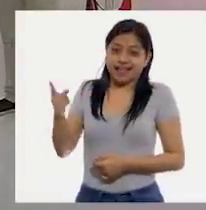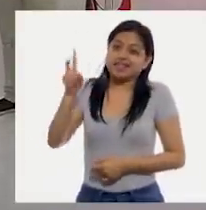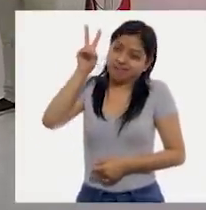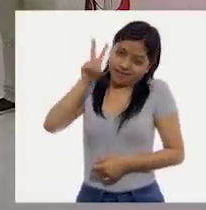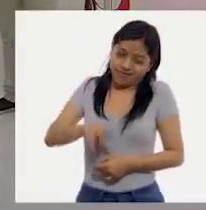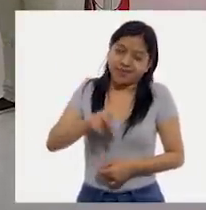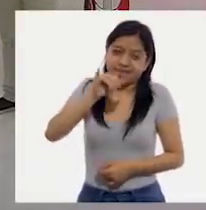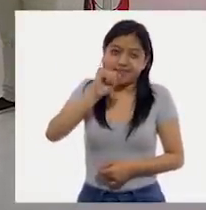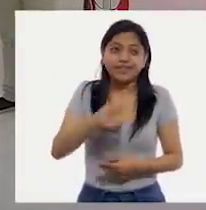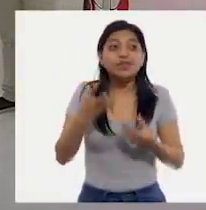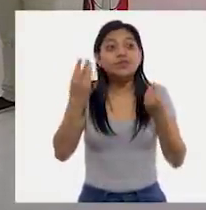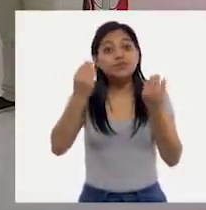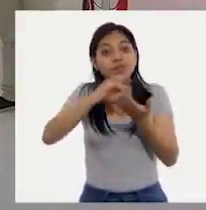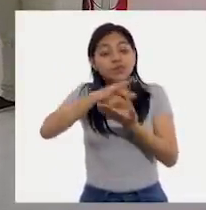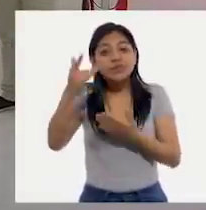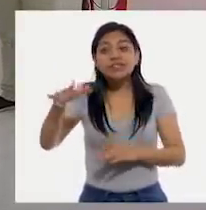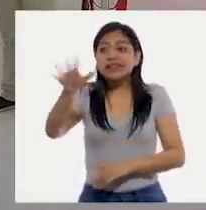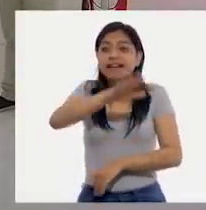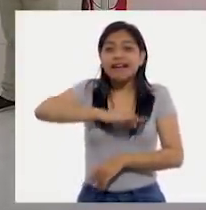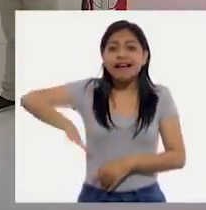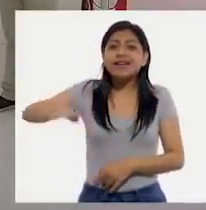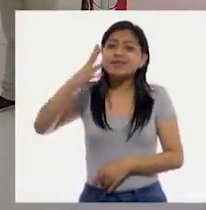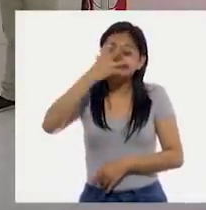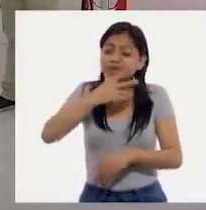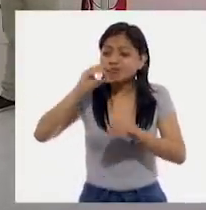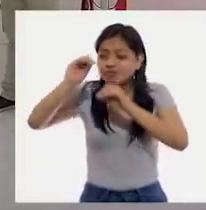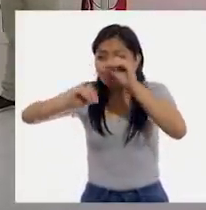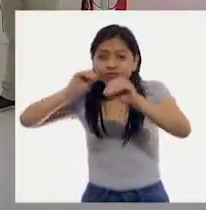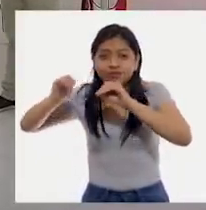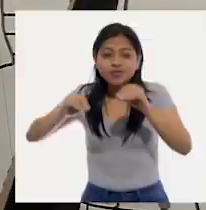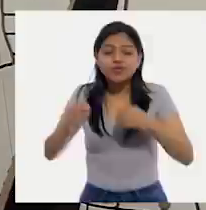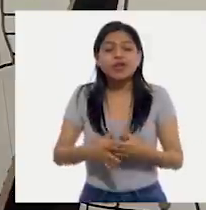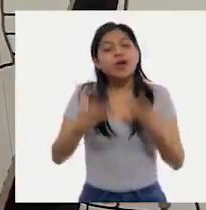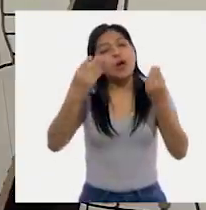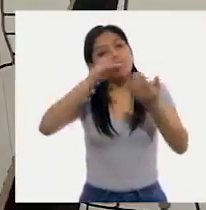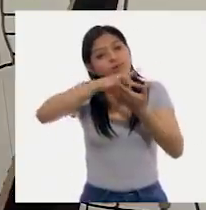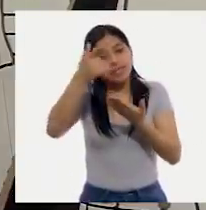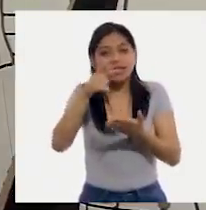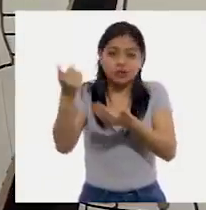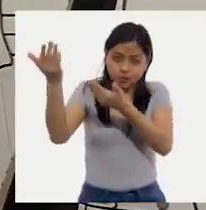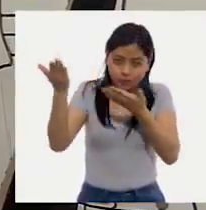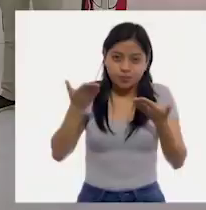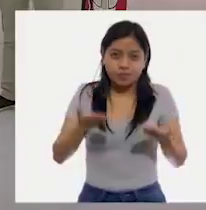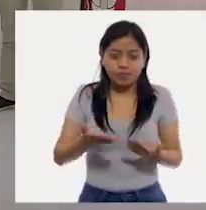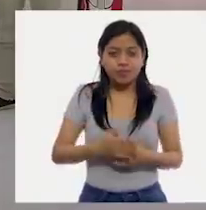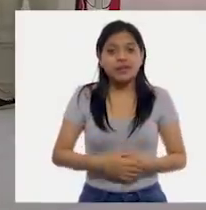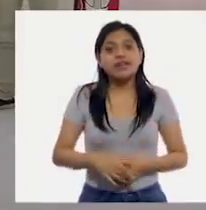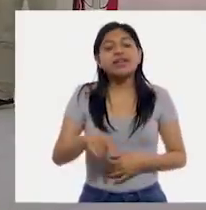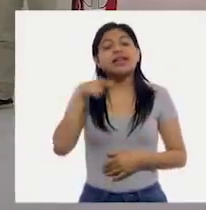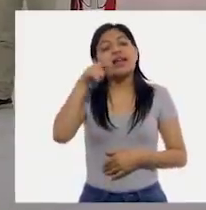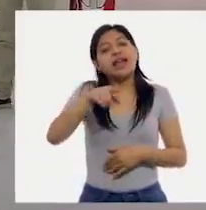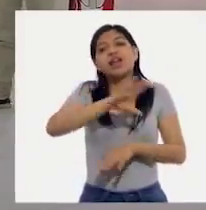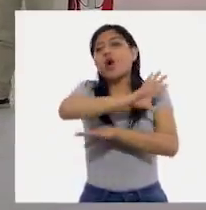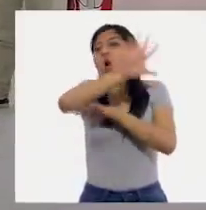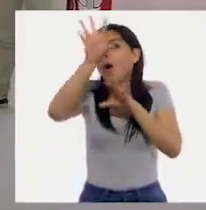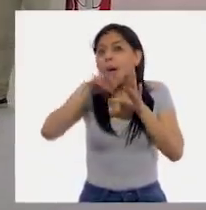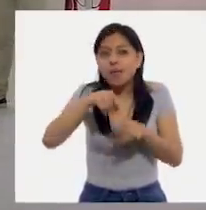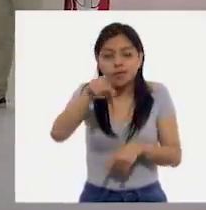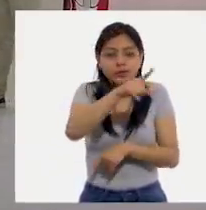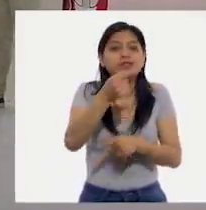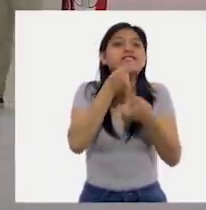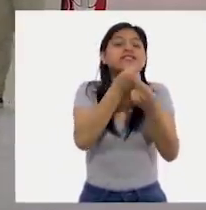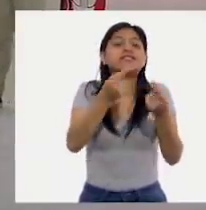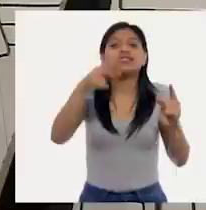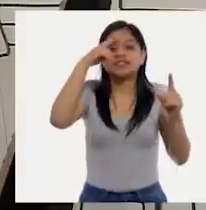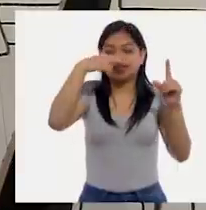No, pues muchas gracias. Está increíble este espacio. Yo te agradezco muchísimo que hayas venido a este programa. Estoy seguro que todos los niños de este país están felices de